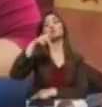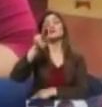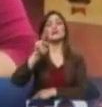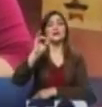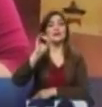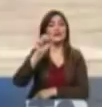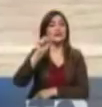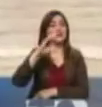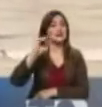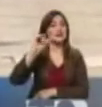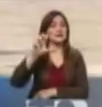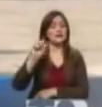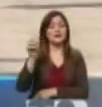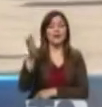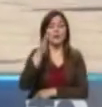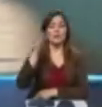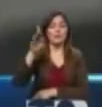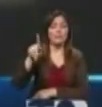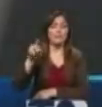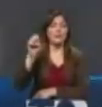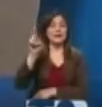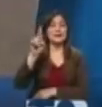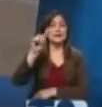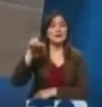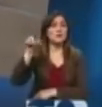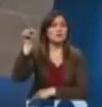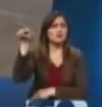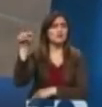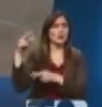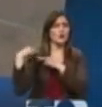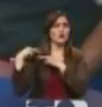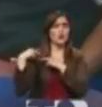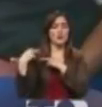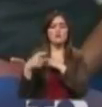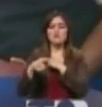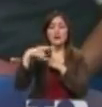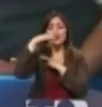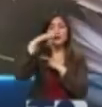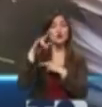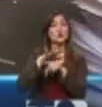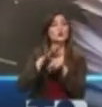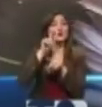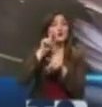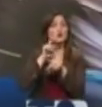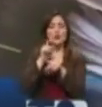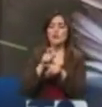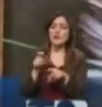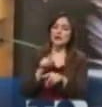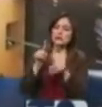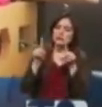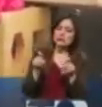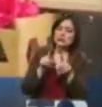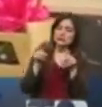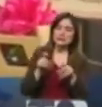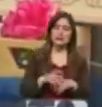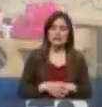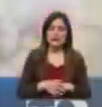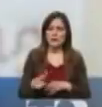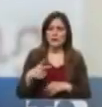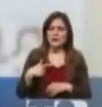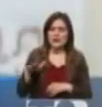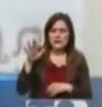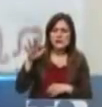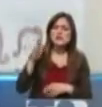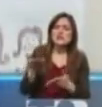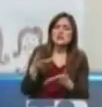perito de la fiscalía, es la encargada de entrevistar a los niños que son abusados. Como profesional menciona que es duro escuchar a los infantes.